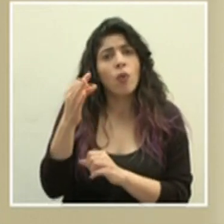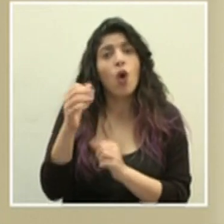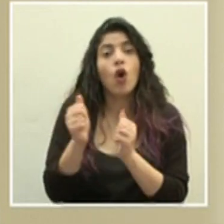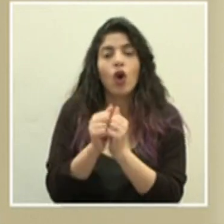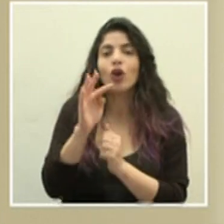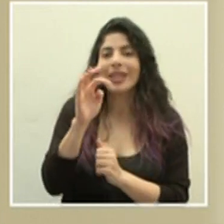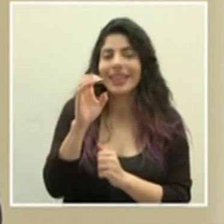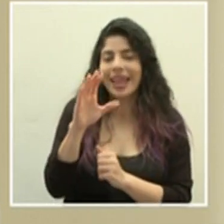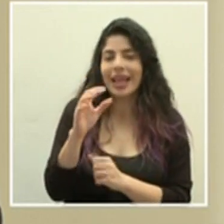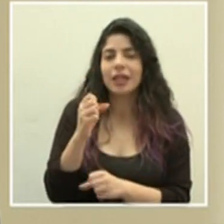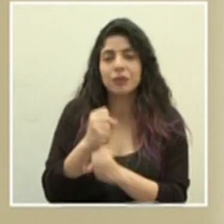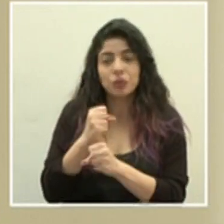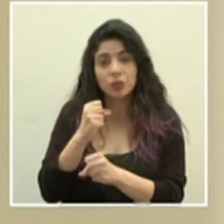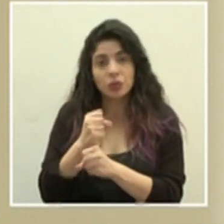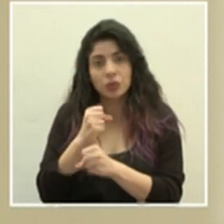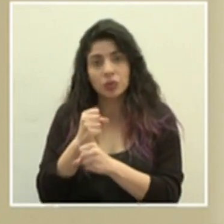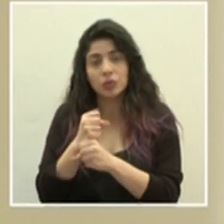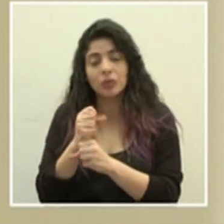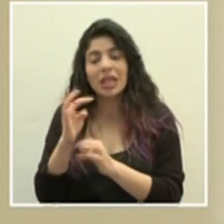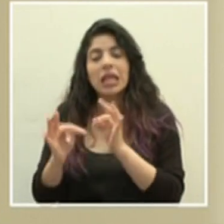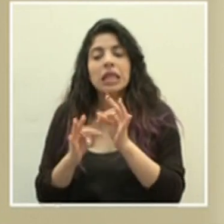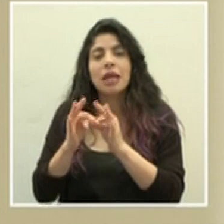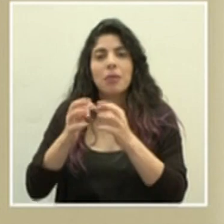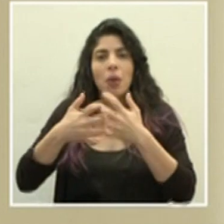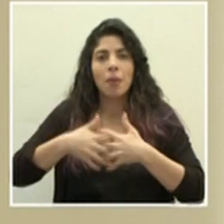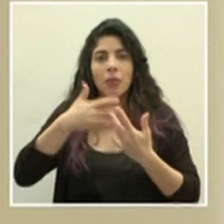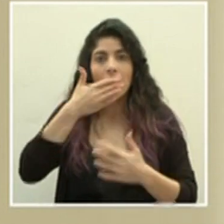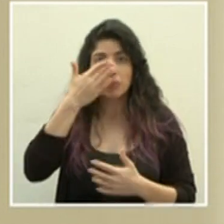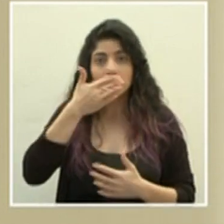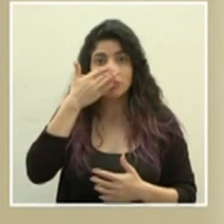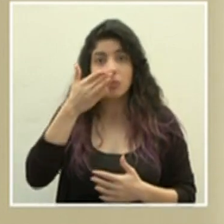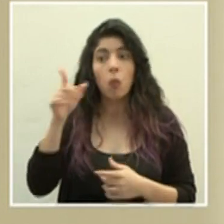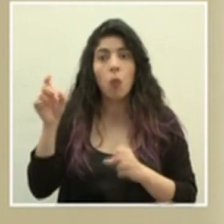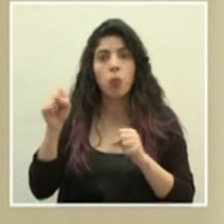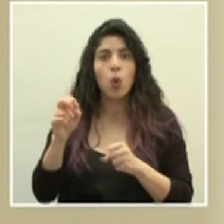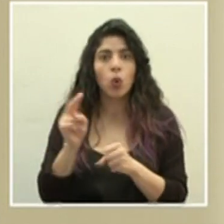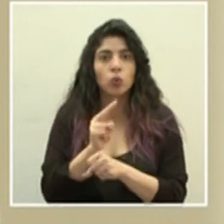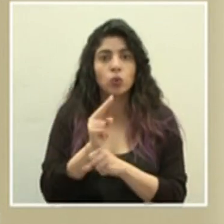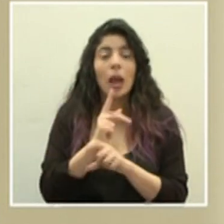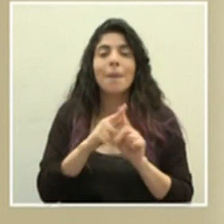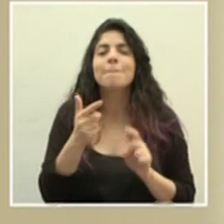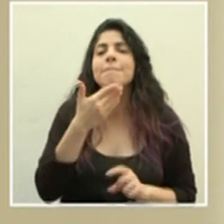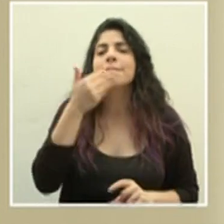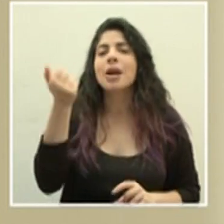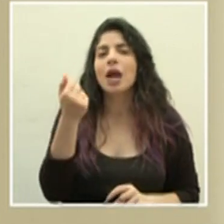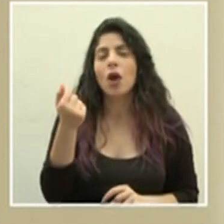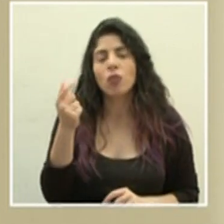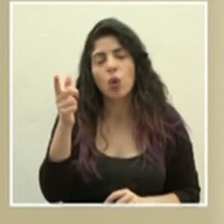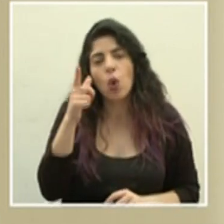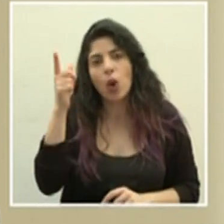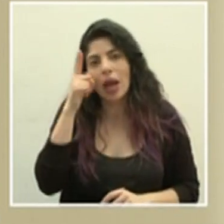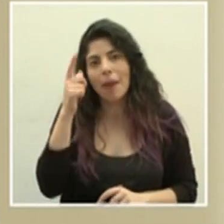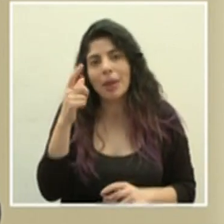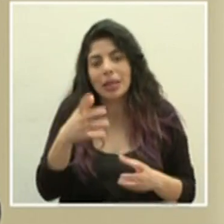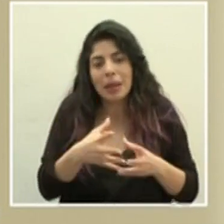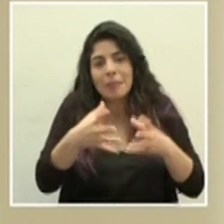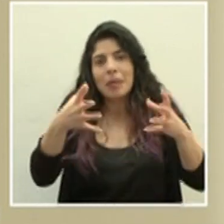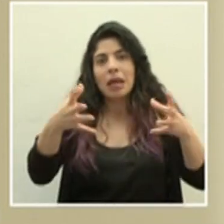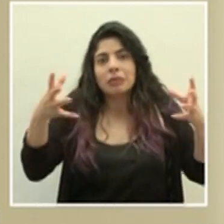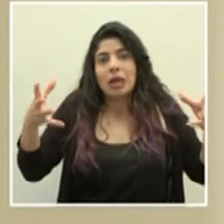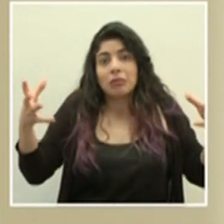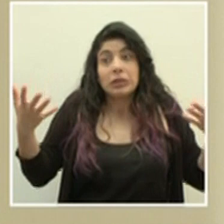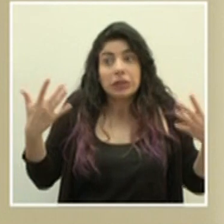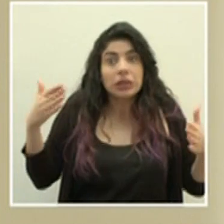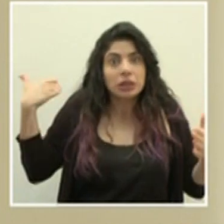TEC también que es de tipo de respiradores y que se podrían eventualmente usar, pero lo óptimo pues sería siempre tener esa capacidad ampliada que ya se ha